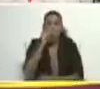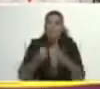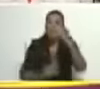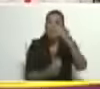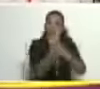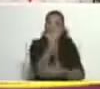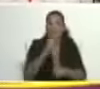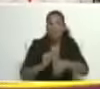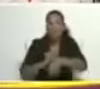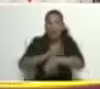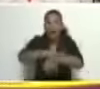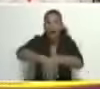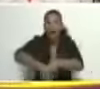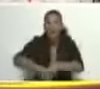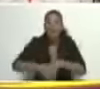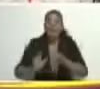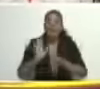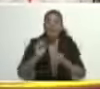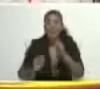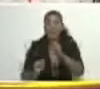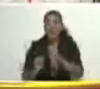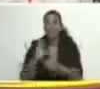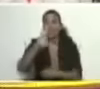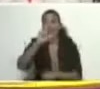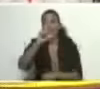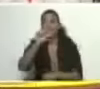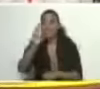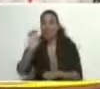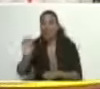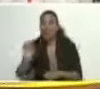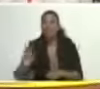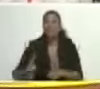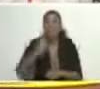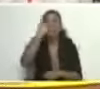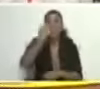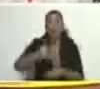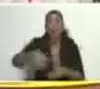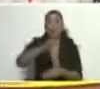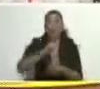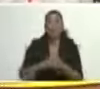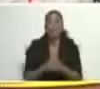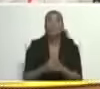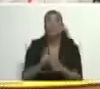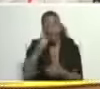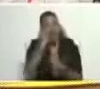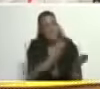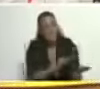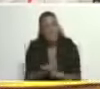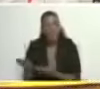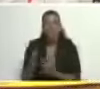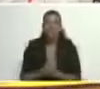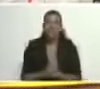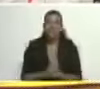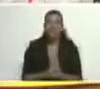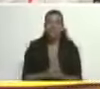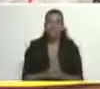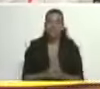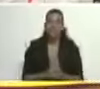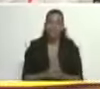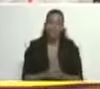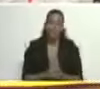fundador del ALBA y de la CELAP, primer ministro Roosevelt Kerry. Bienvenido.